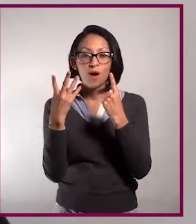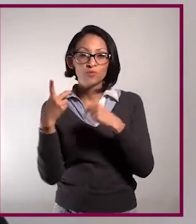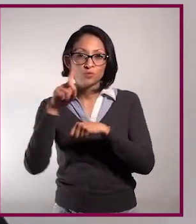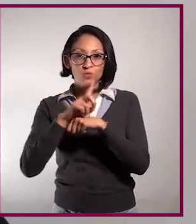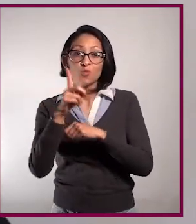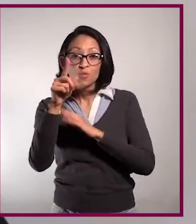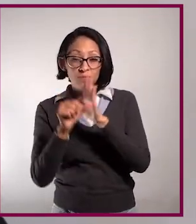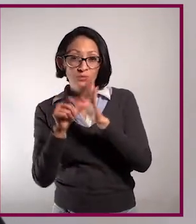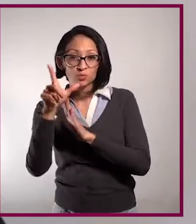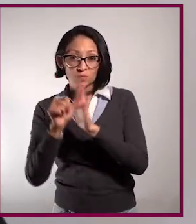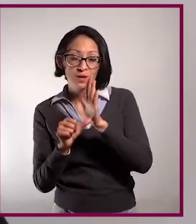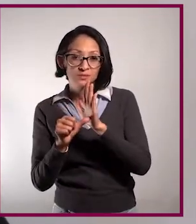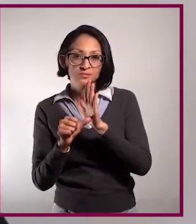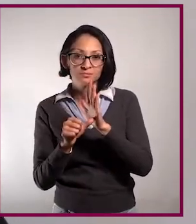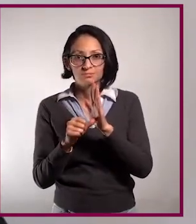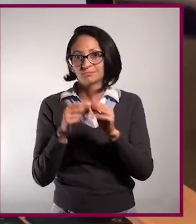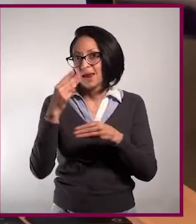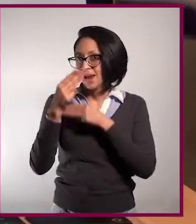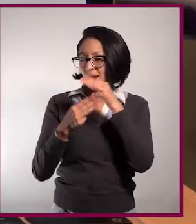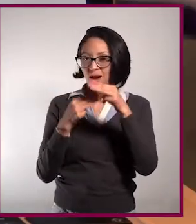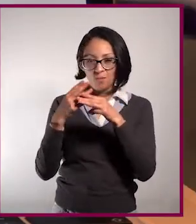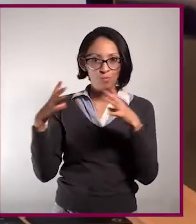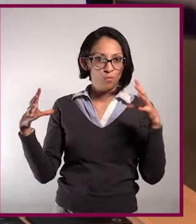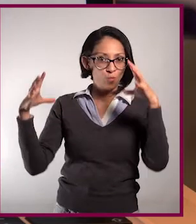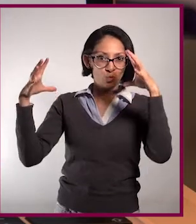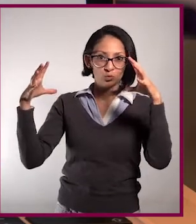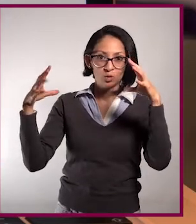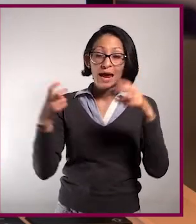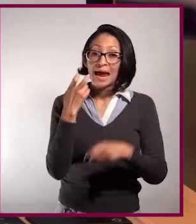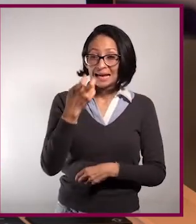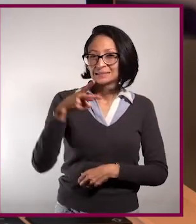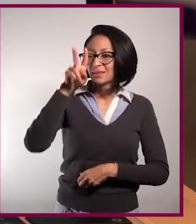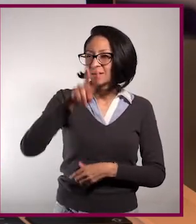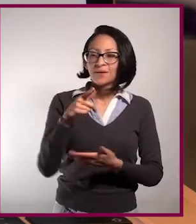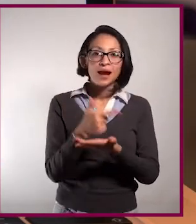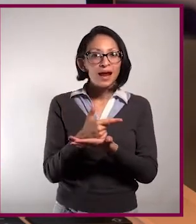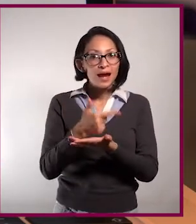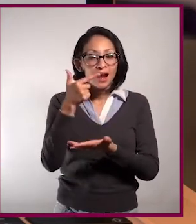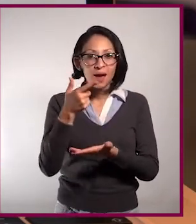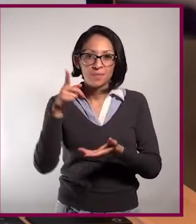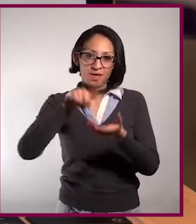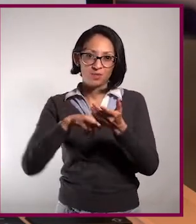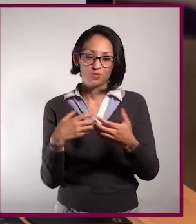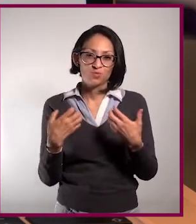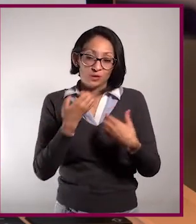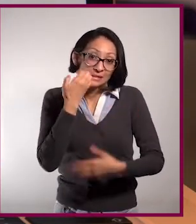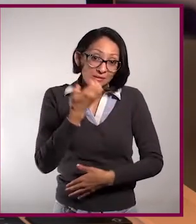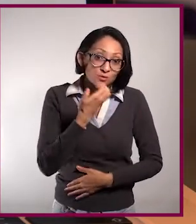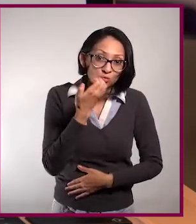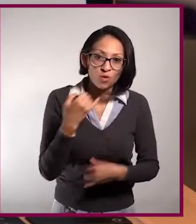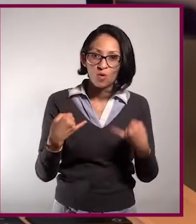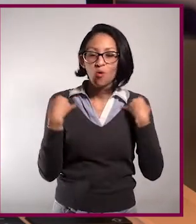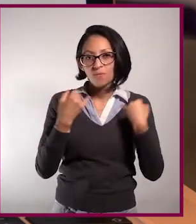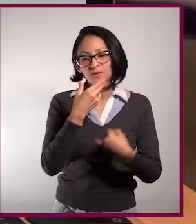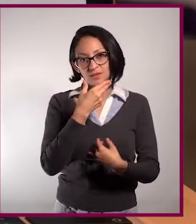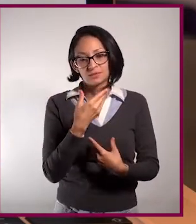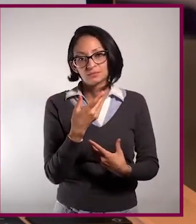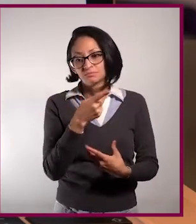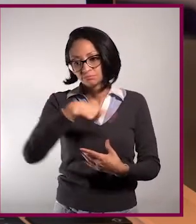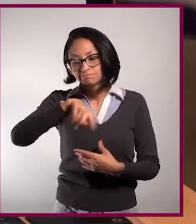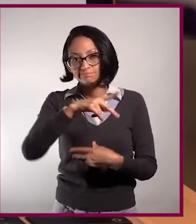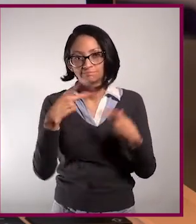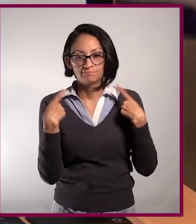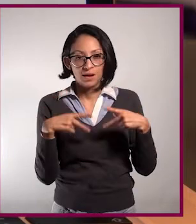en promedio en todo el mundo. Esto genera un impacto grave en la vida escolar de las niñas y las